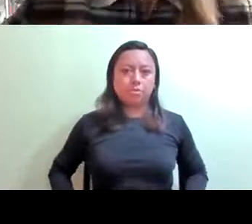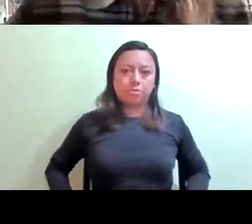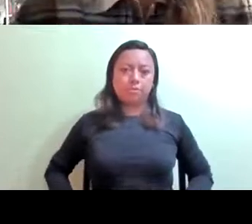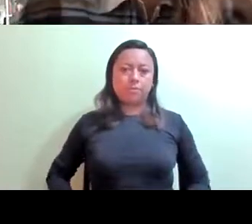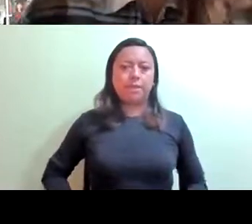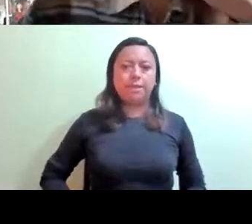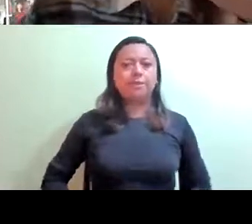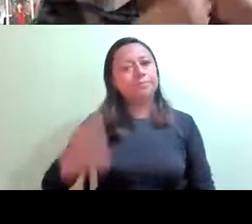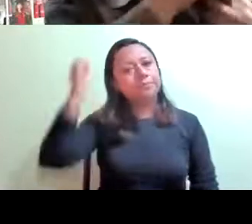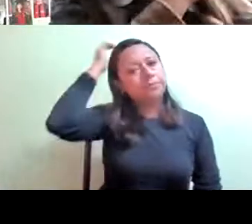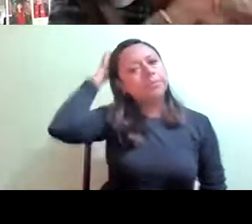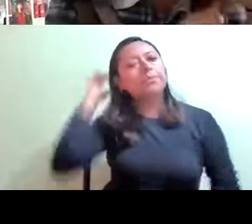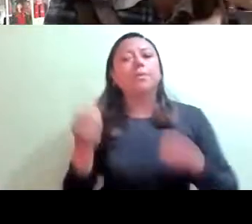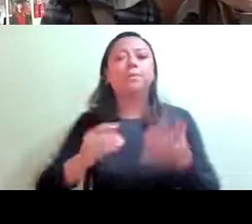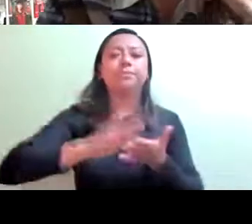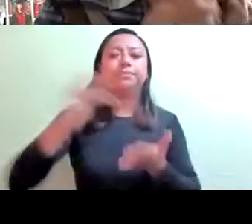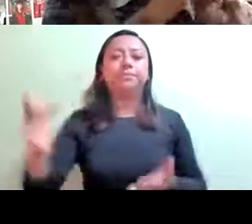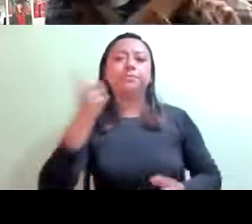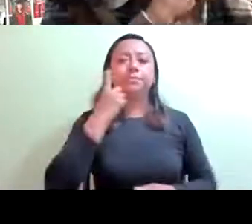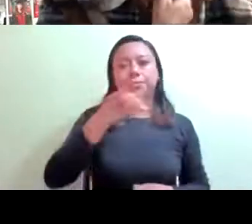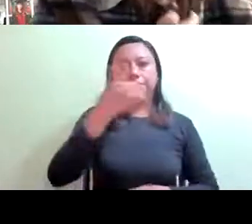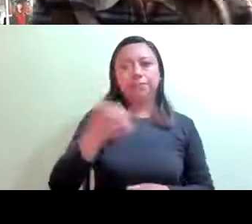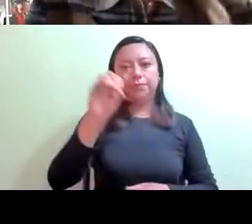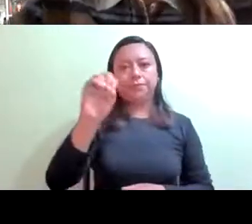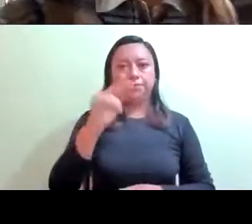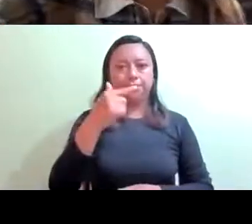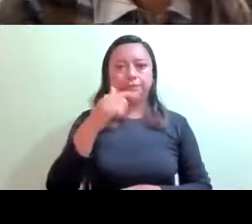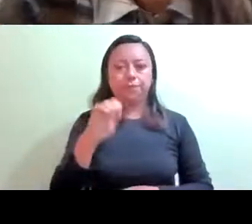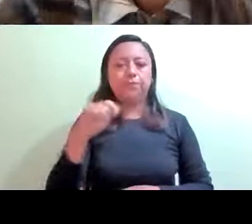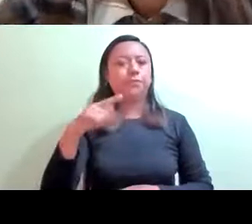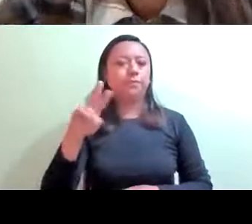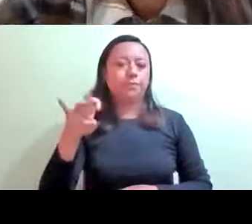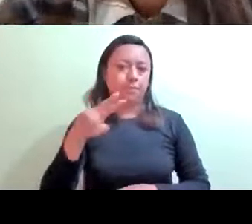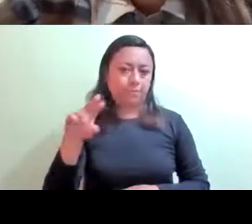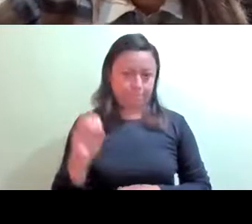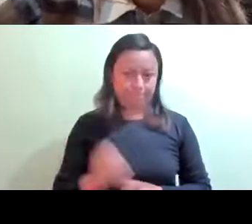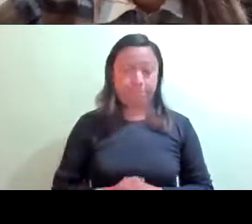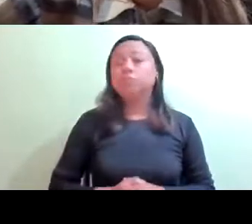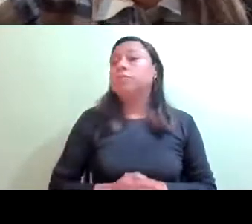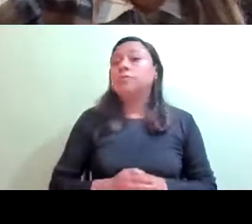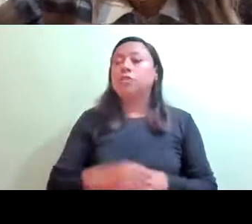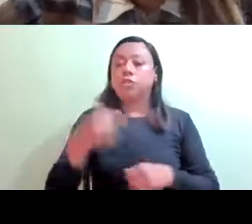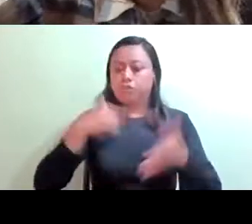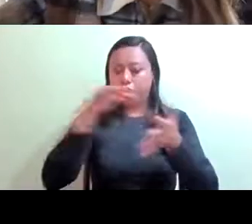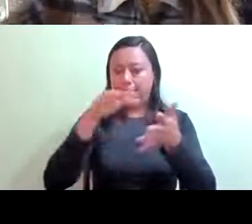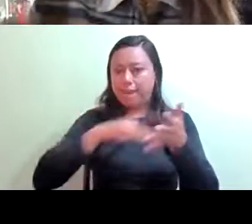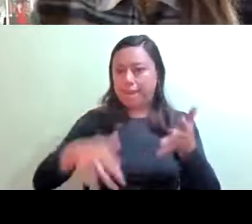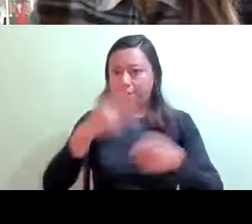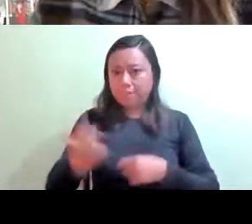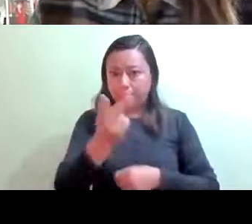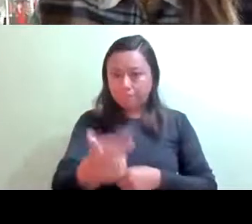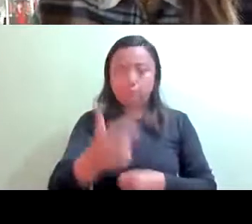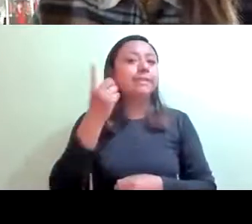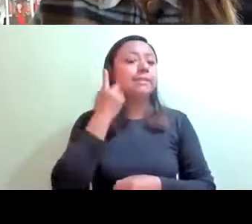Muchas gracias, diputado Jorge Gaviño. Daré lectura de las preguntas que nos ha enviado la diputada